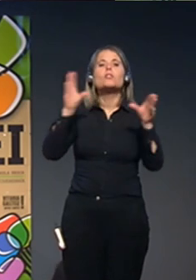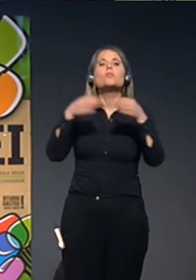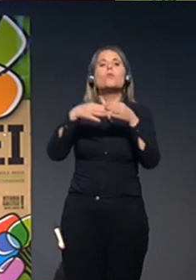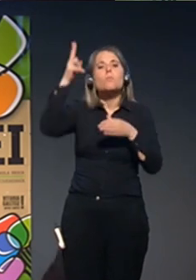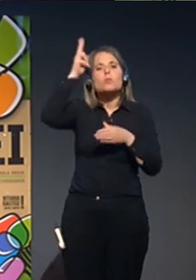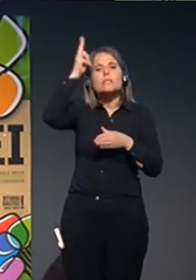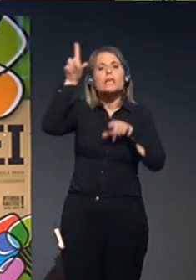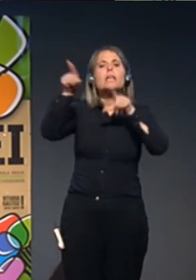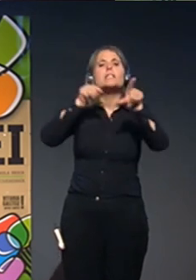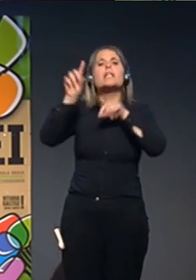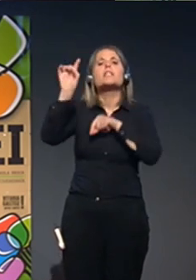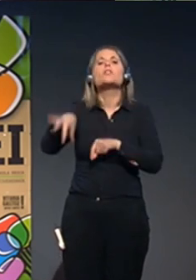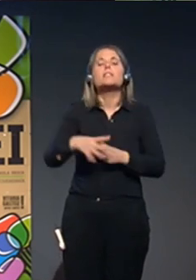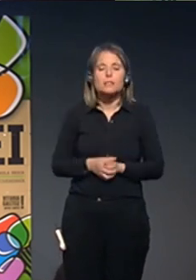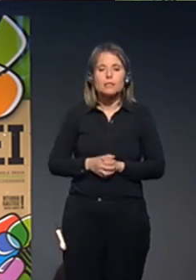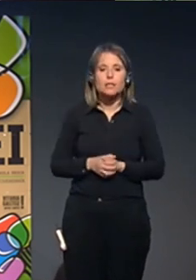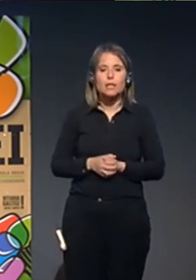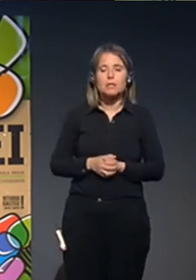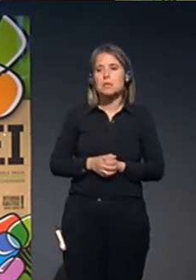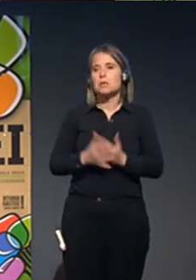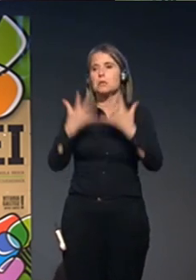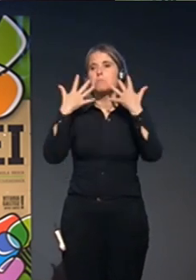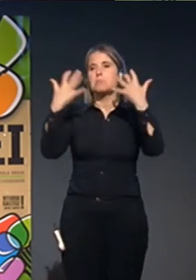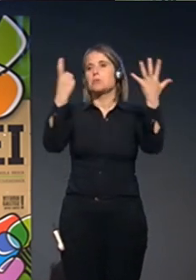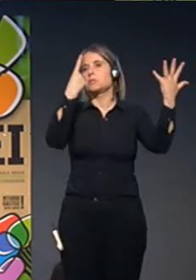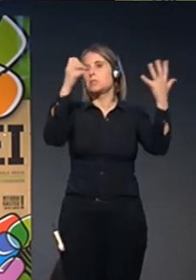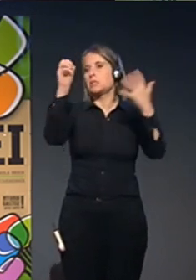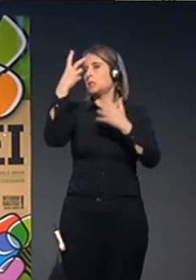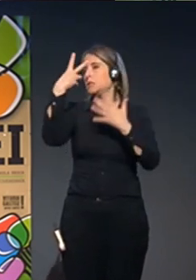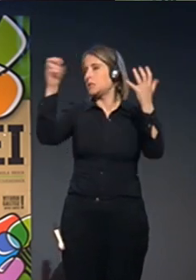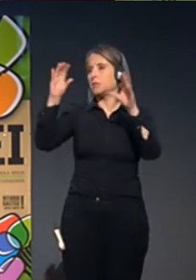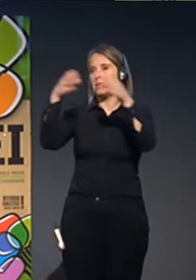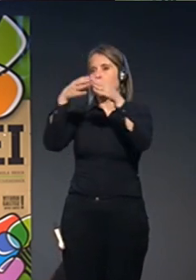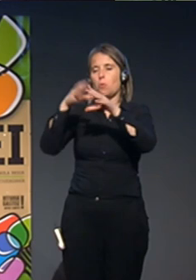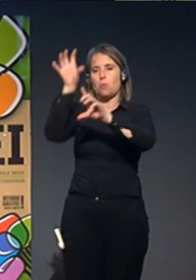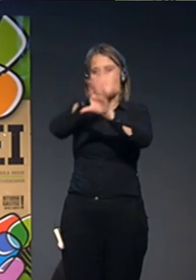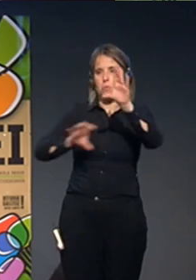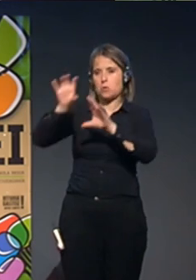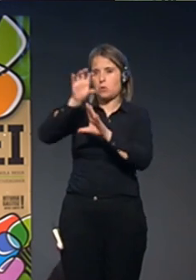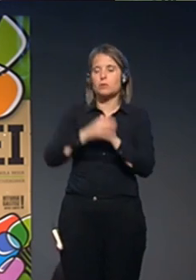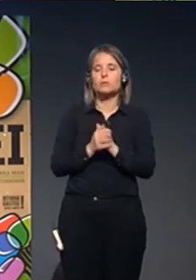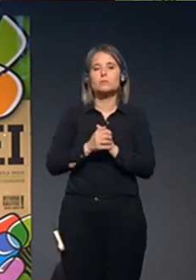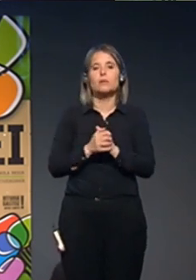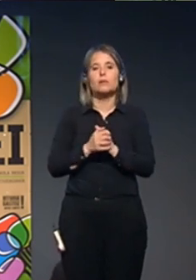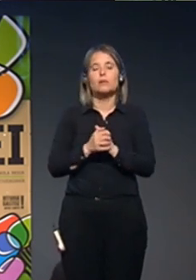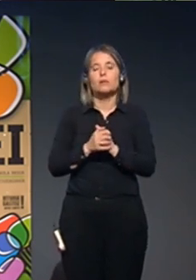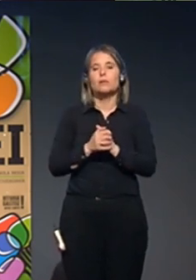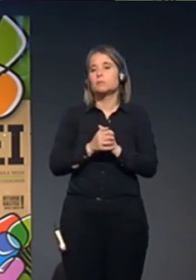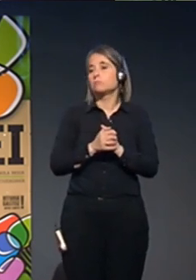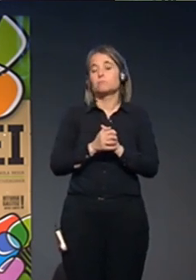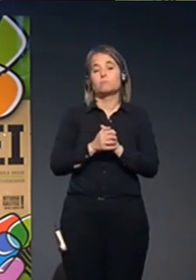indígenas y como os digo había unos 60 70 grupos indígenas de distintos continentes casi todos